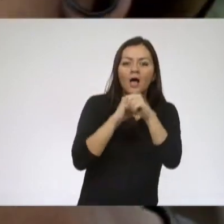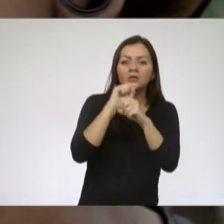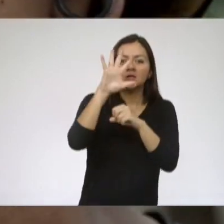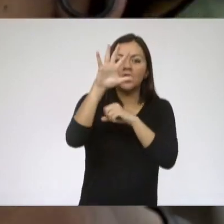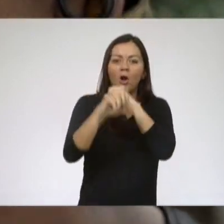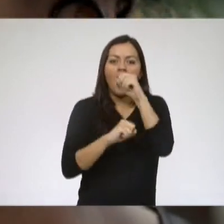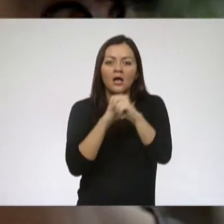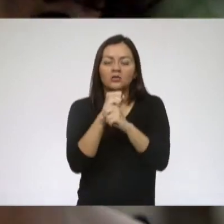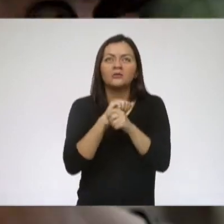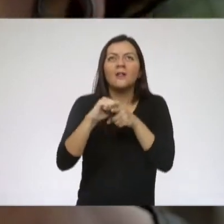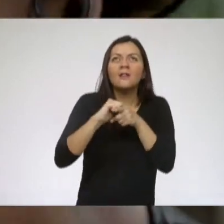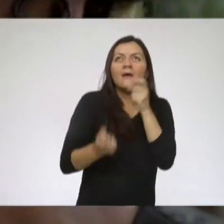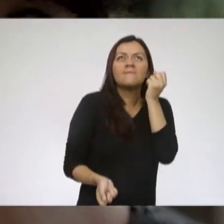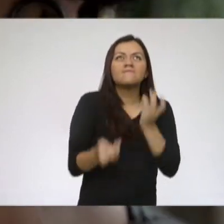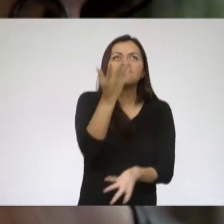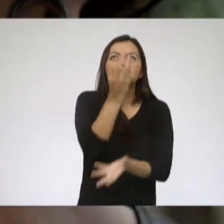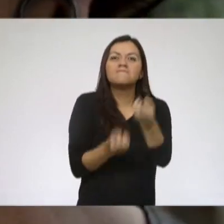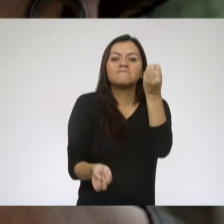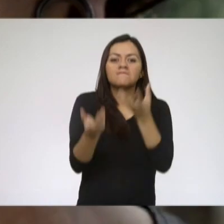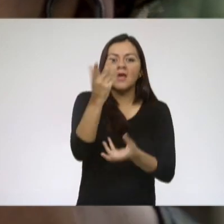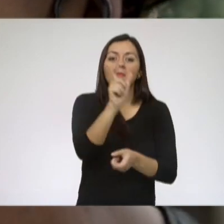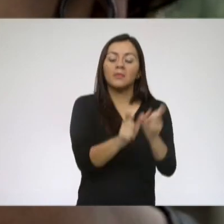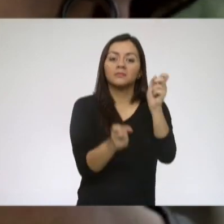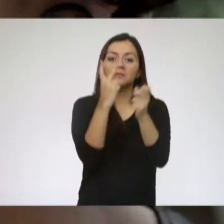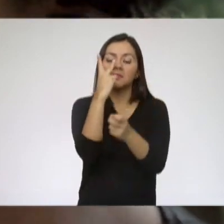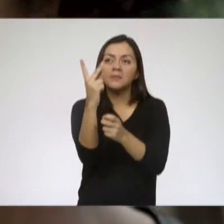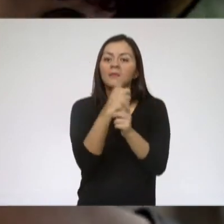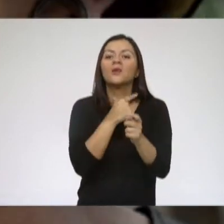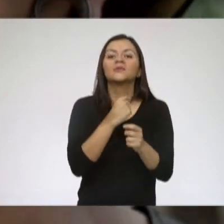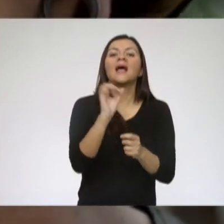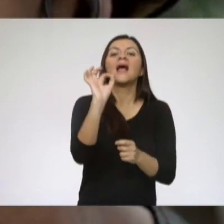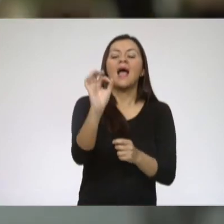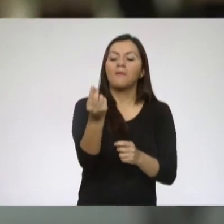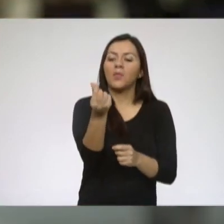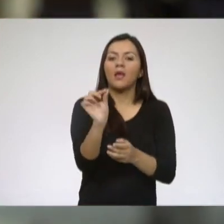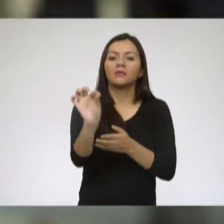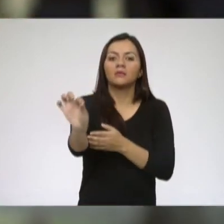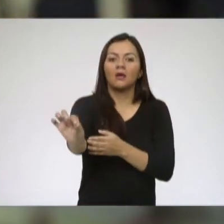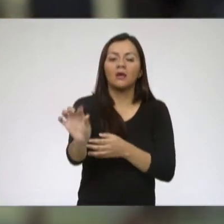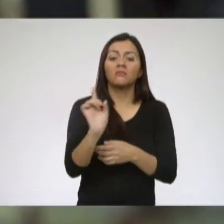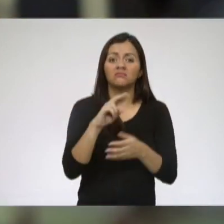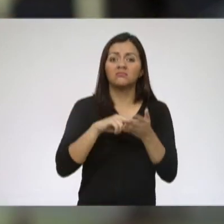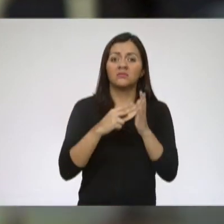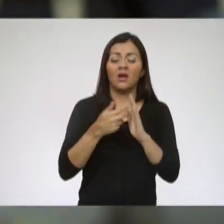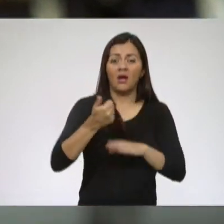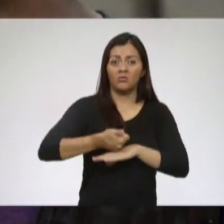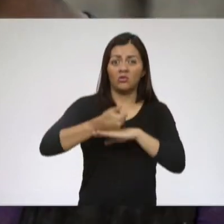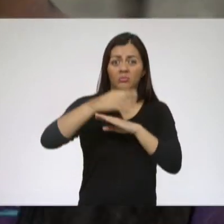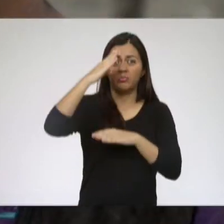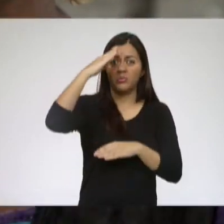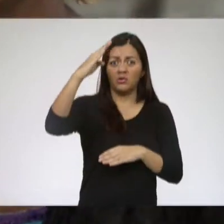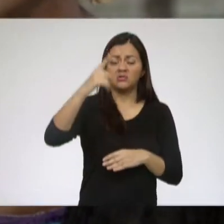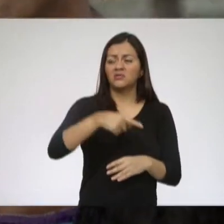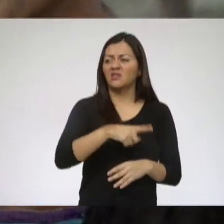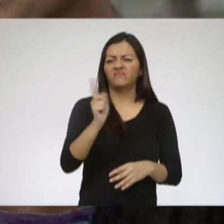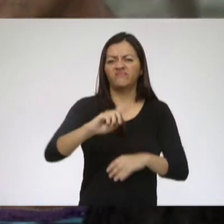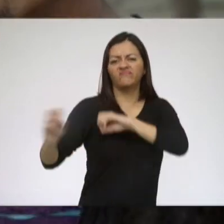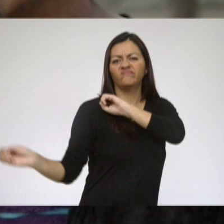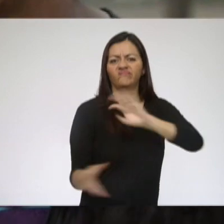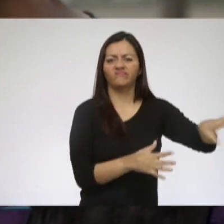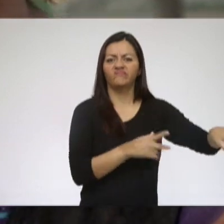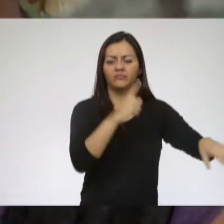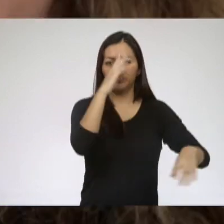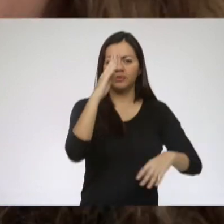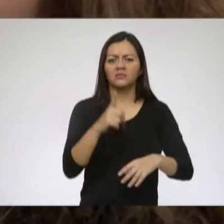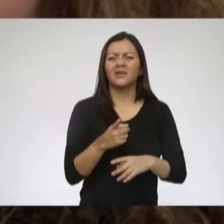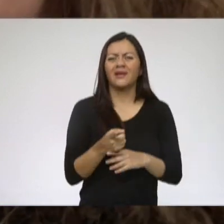rutina sea buena, para que resulte, para que a la gente le guste, para que te tire una moneda. Las autoridades se han encargado de hacer que el trabajo informal sea